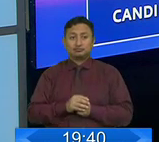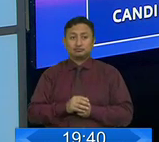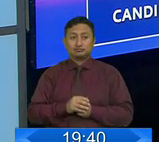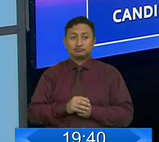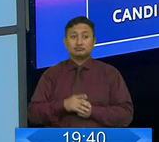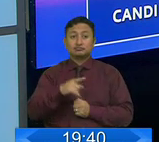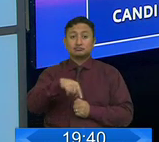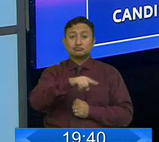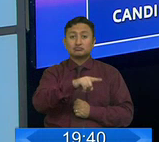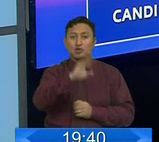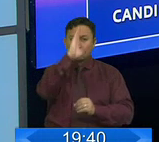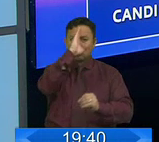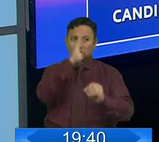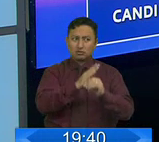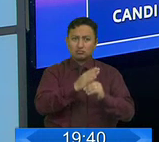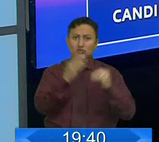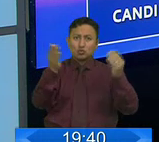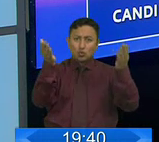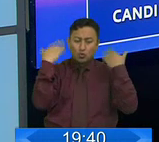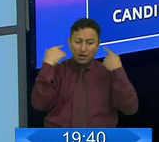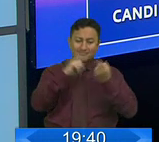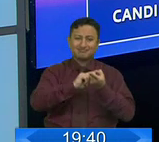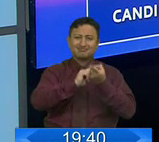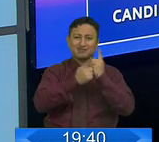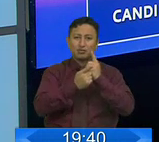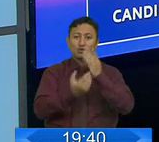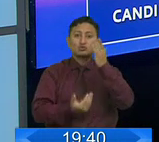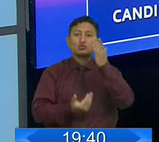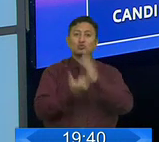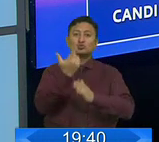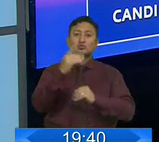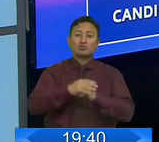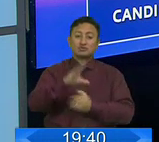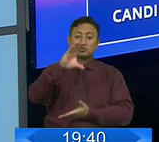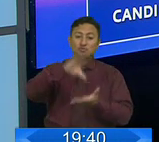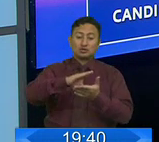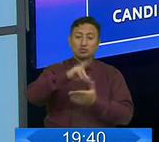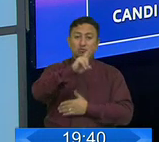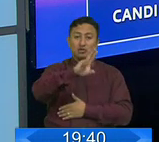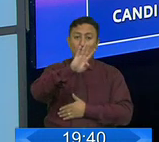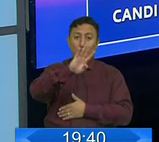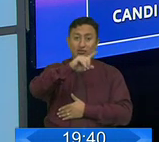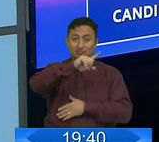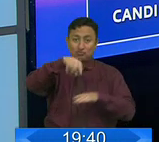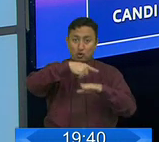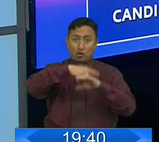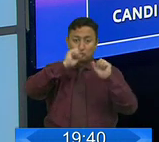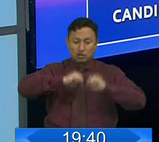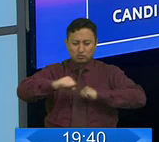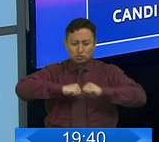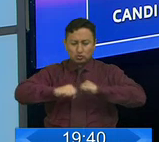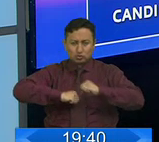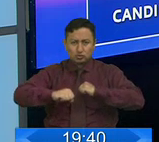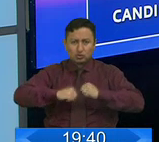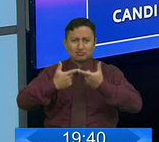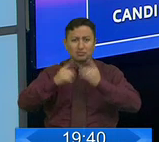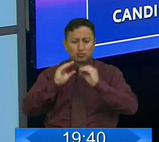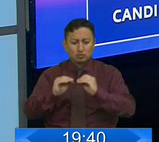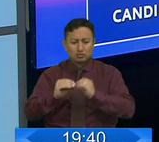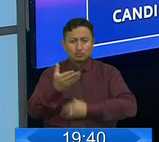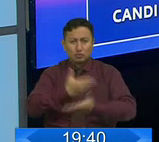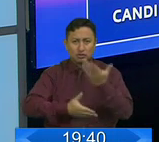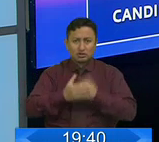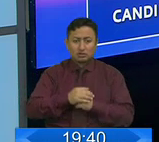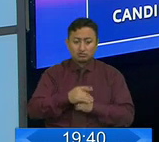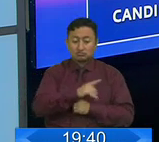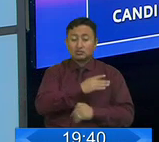a Guayaquil en una Smart City que esté activa las 24 horas para generar actividades académicas y comerciales es